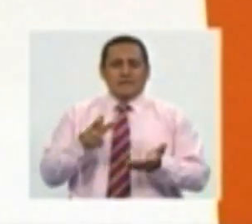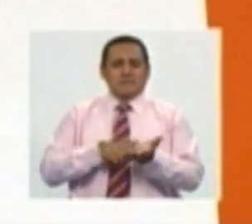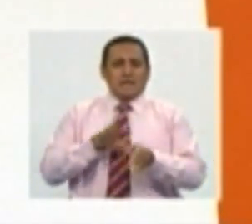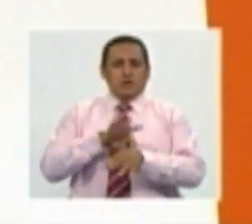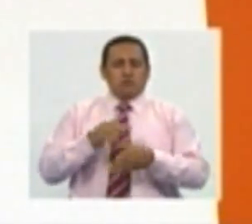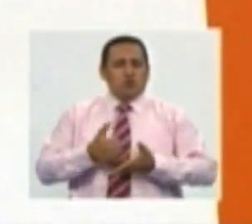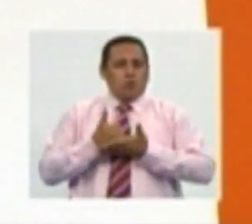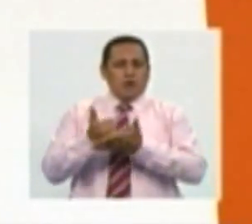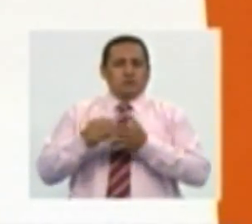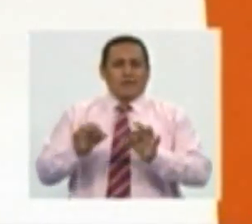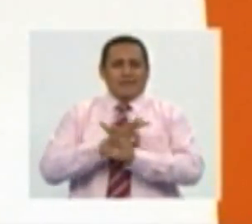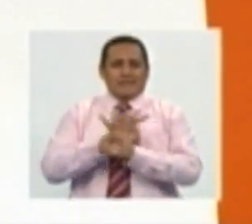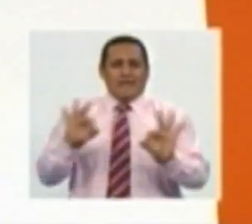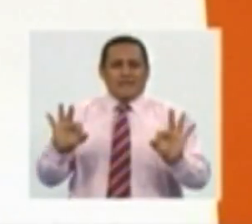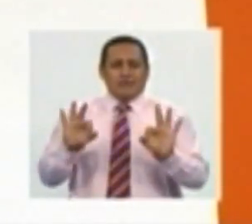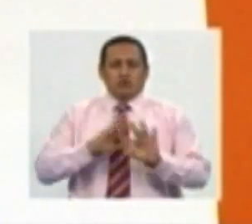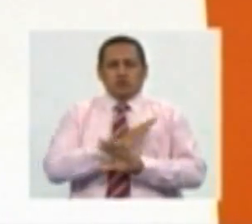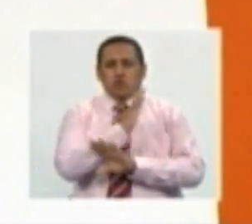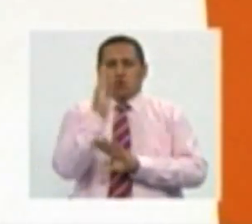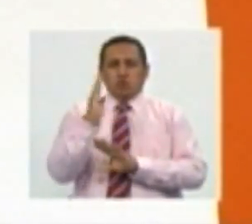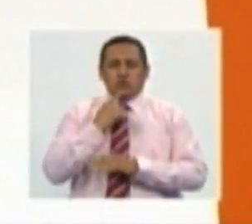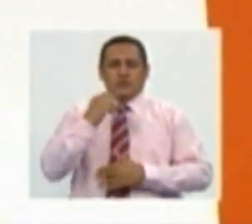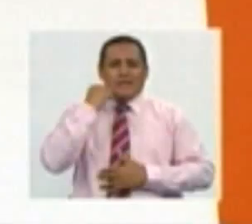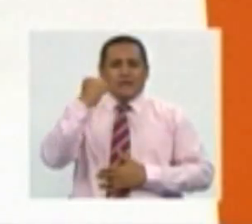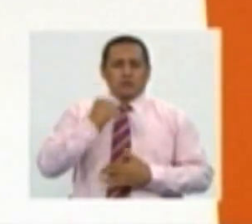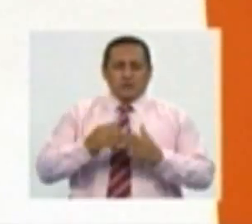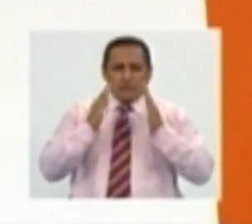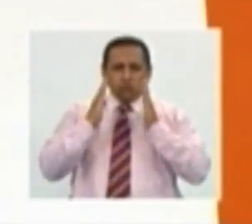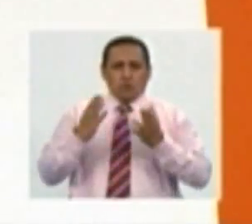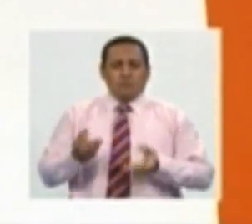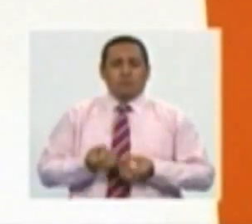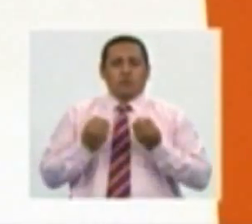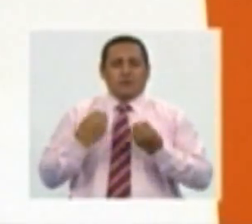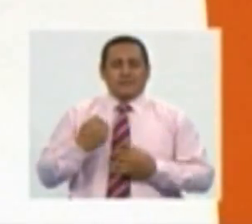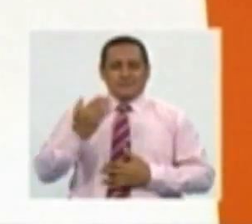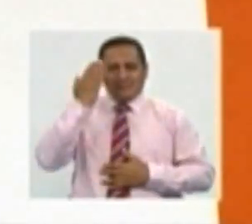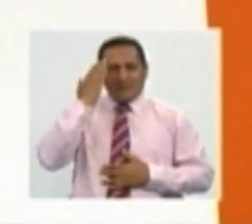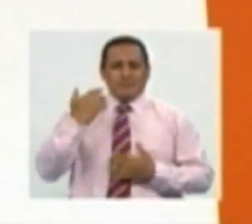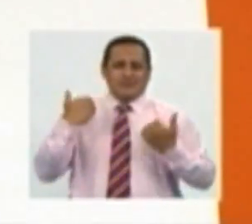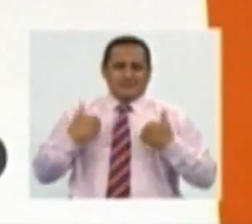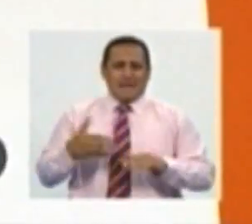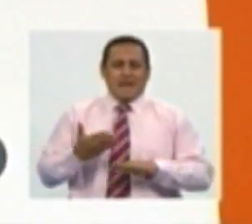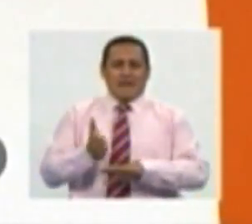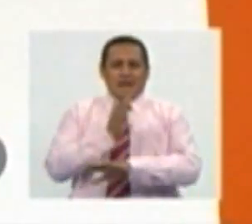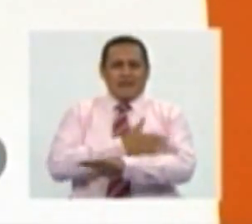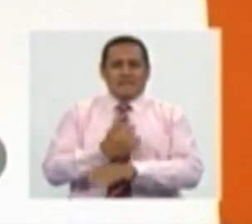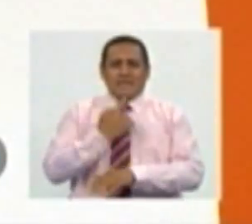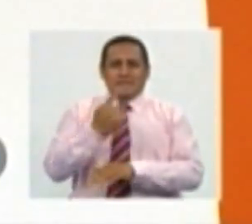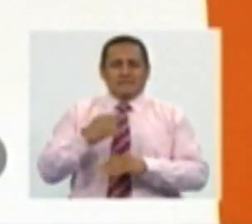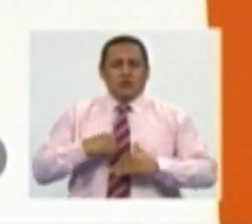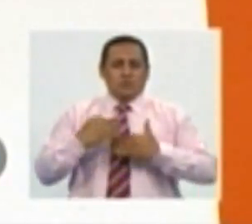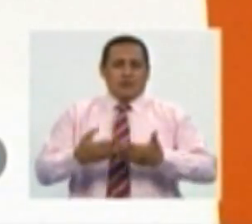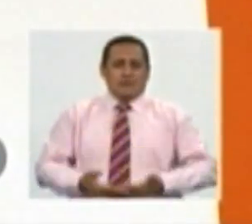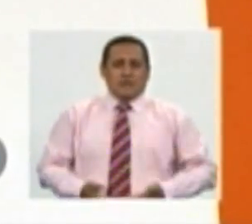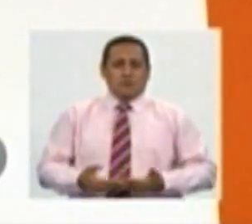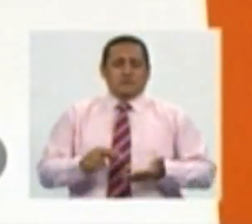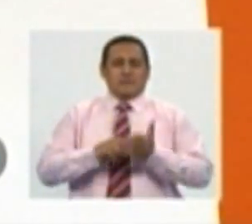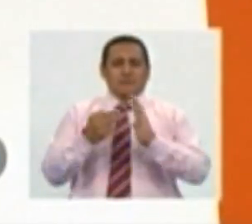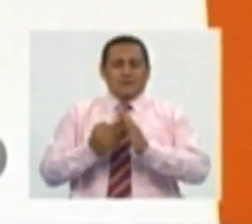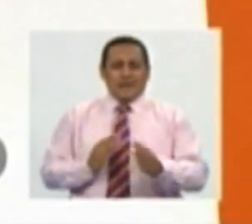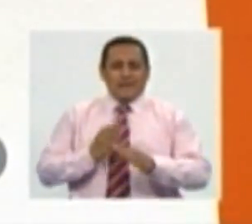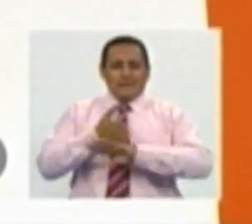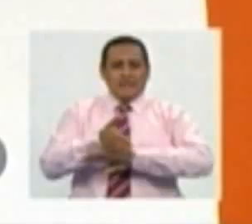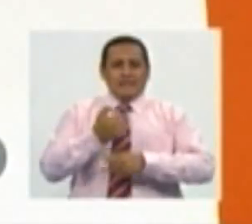salud no te va a asistir, ¿no? Todo el derecho de atención, porque evidentemente ya has estado en estado de gestación. Tienes